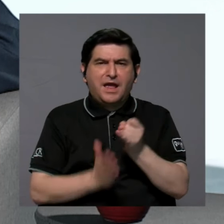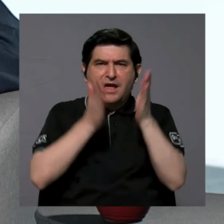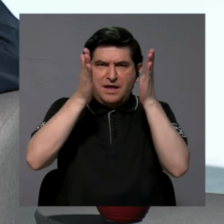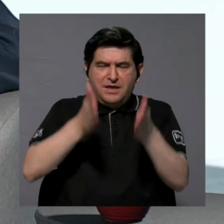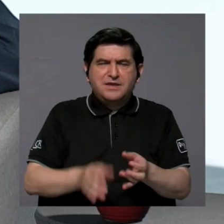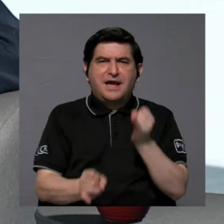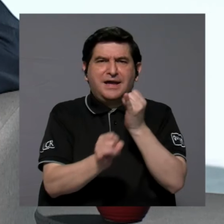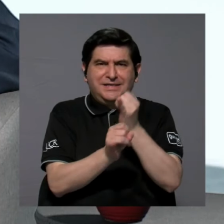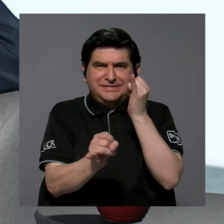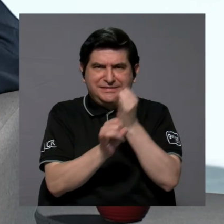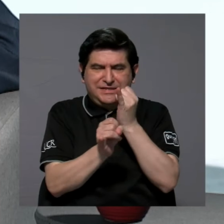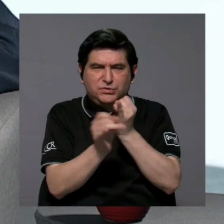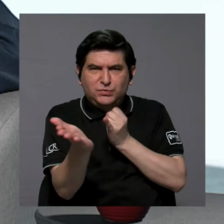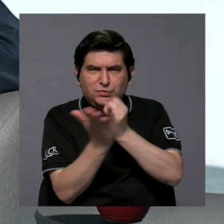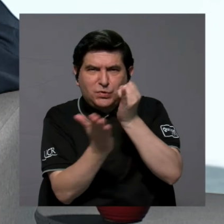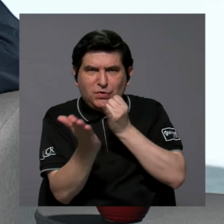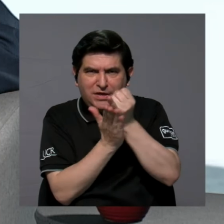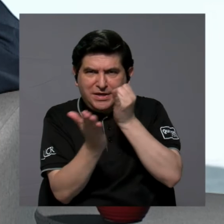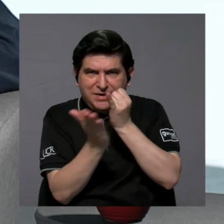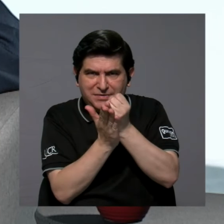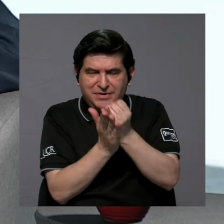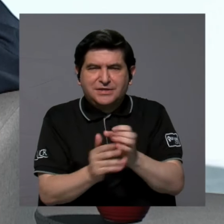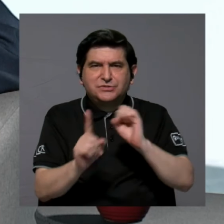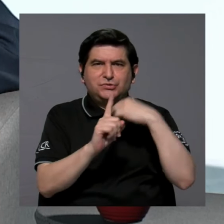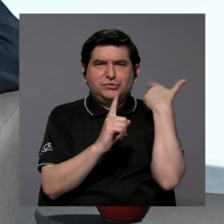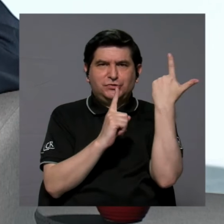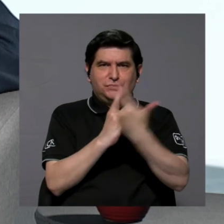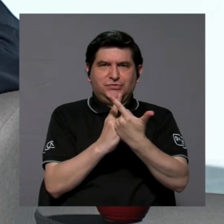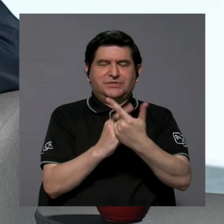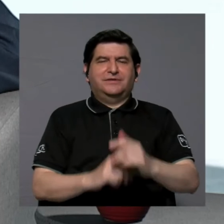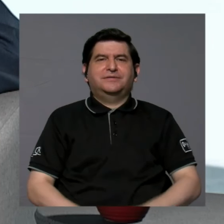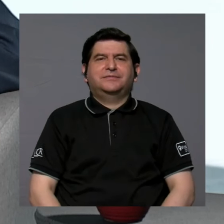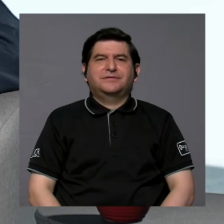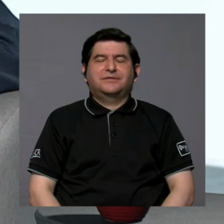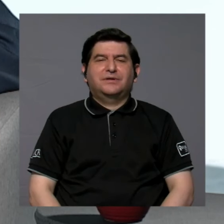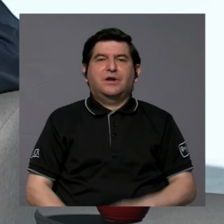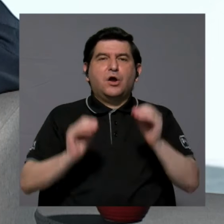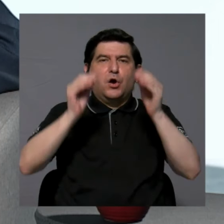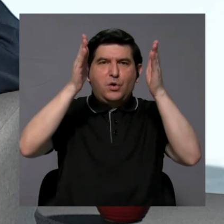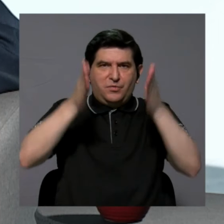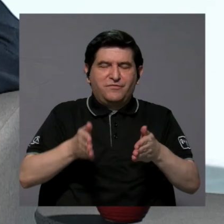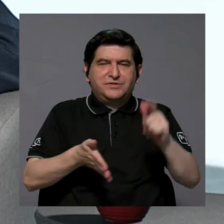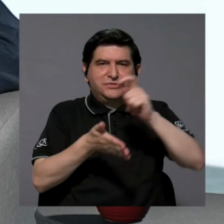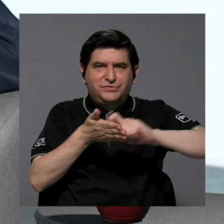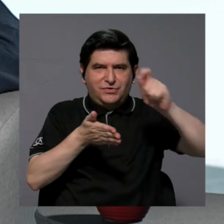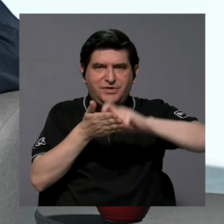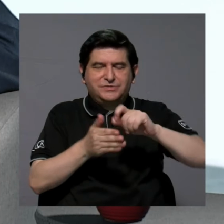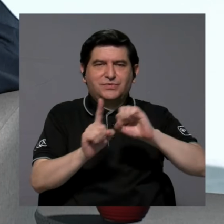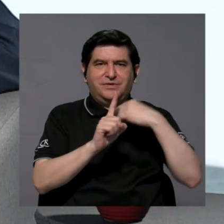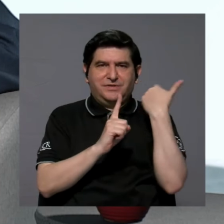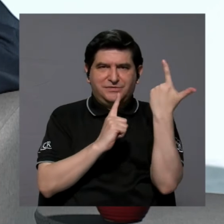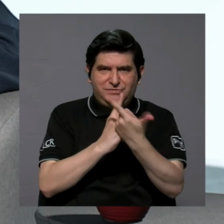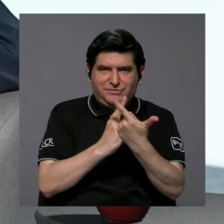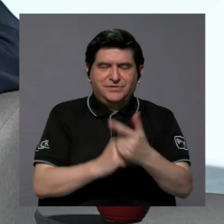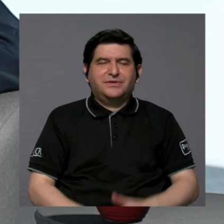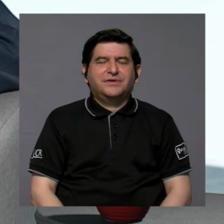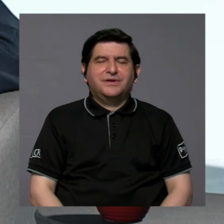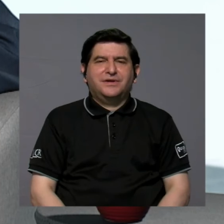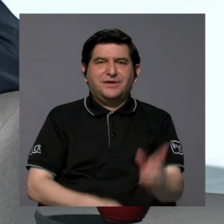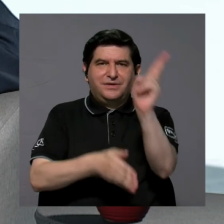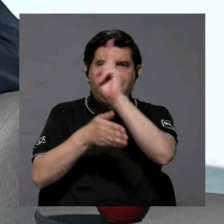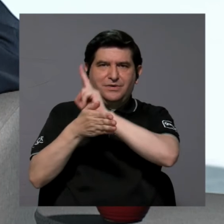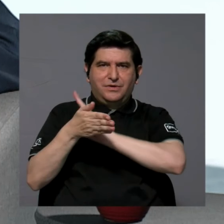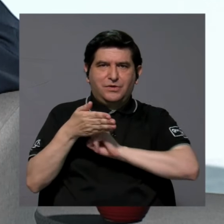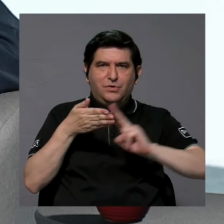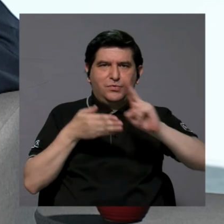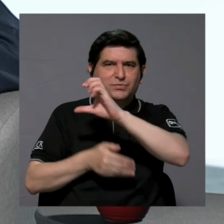es investigadora del Instituto de Investigaciones Sociales y profesora de la Escuela de Sociología